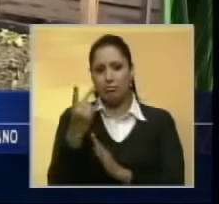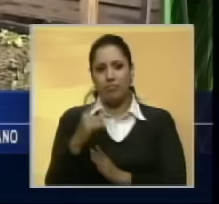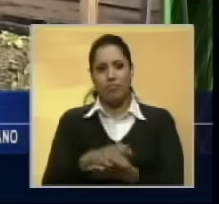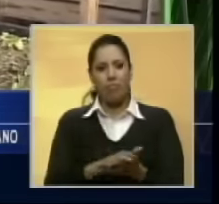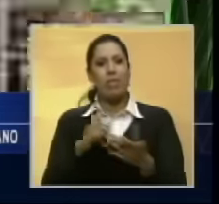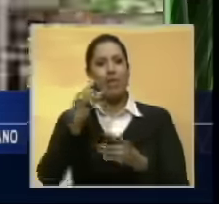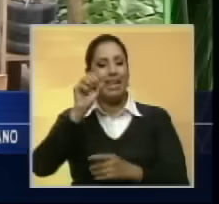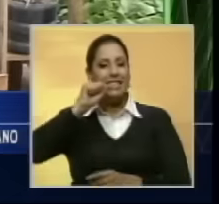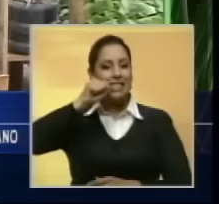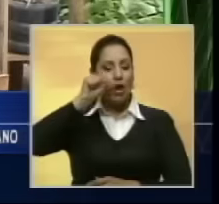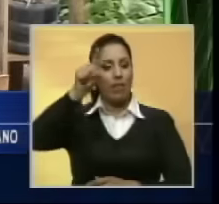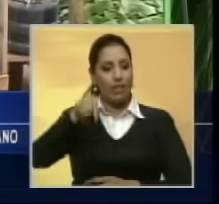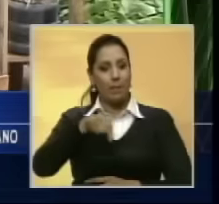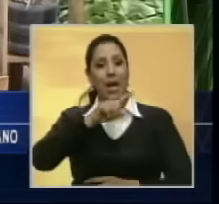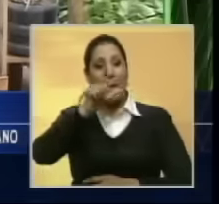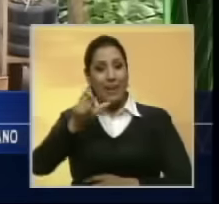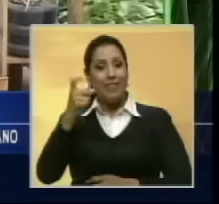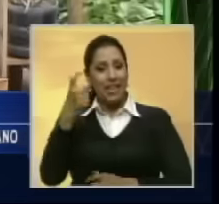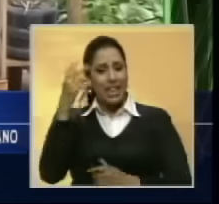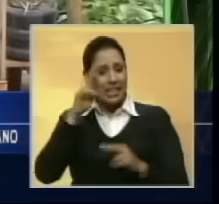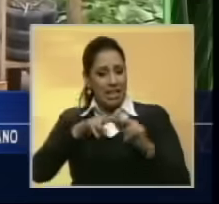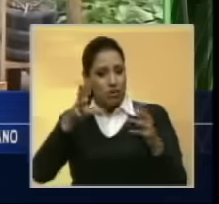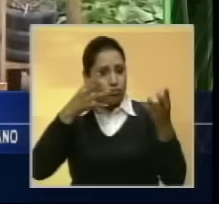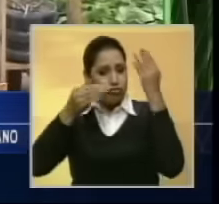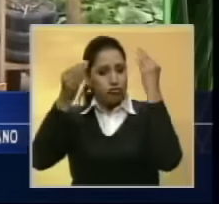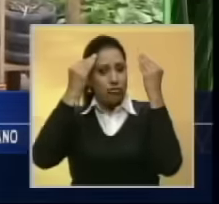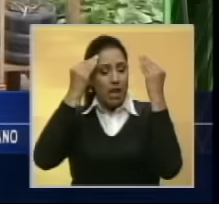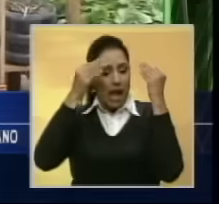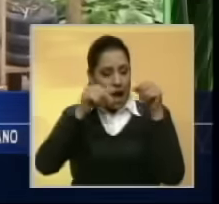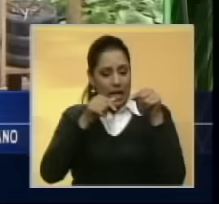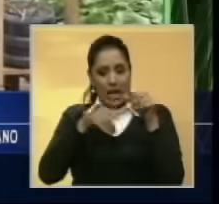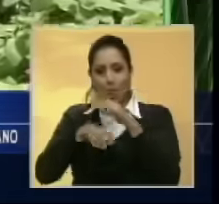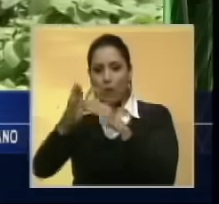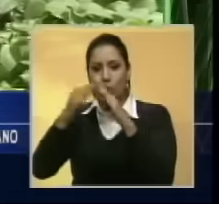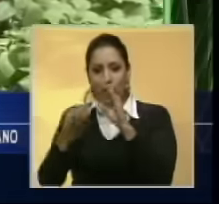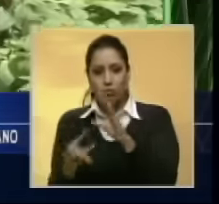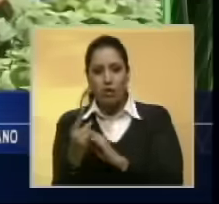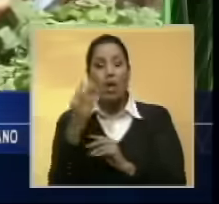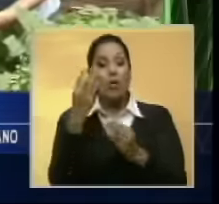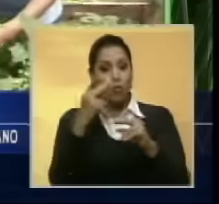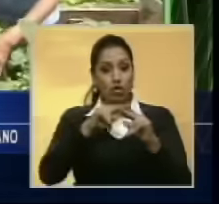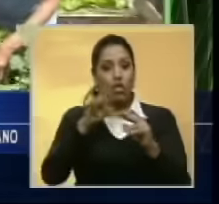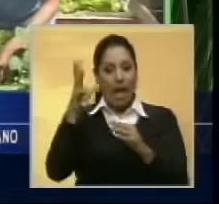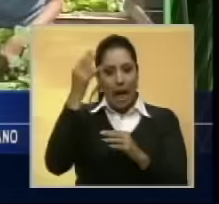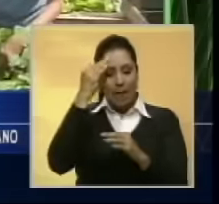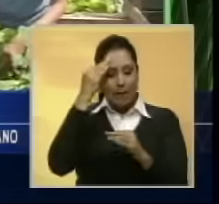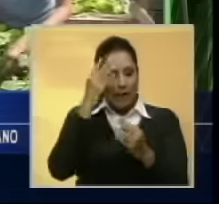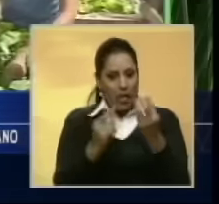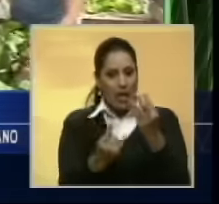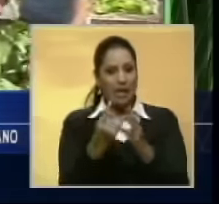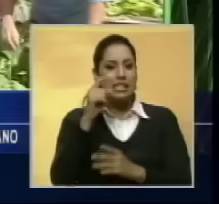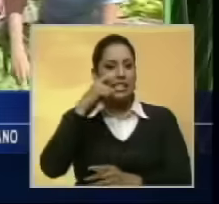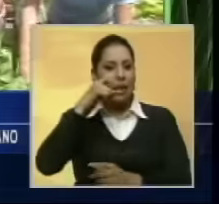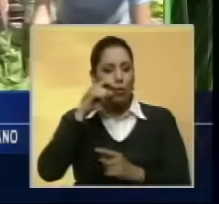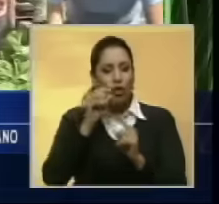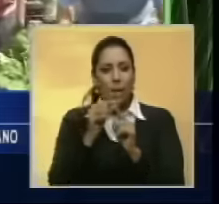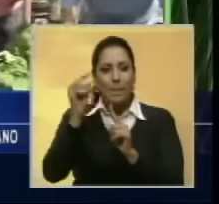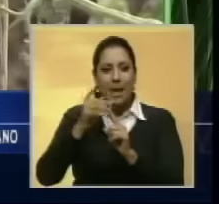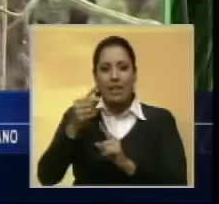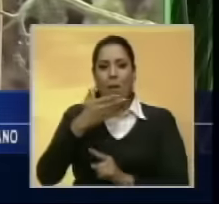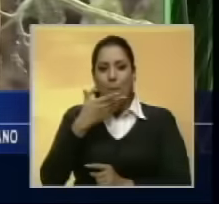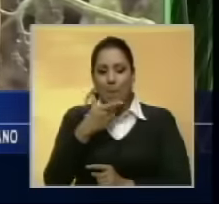la zanahoria. La idea es que los niños lleven esto a su casa. Muchos niños ya están sembrando en su casa el cebollín, el cilantro, que es lo